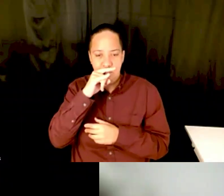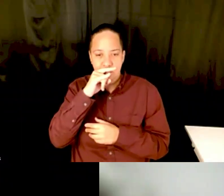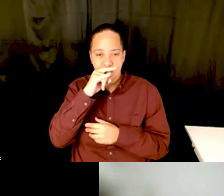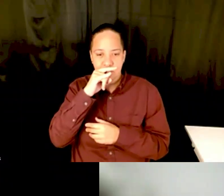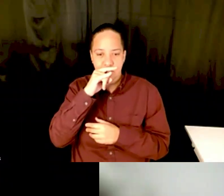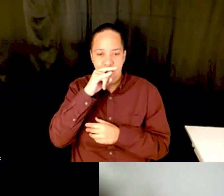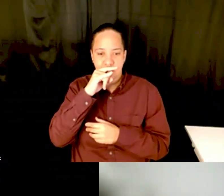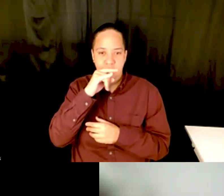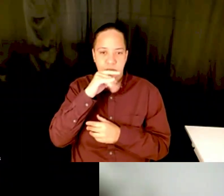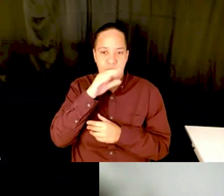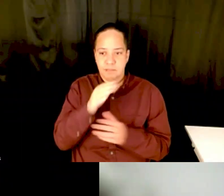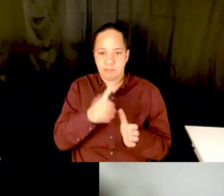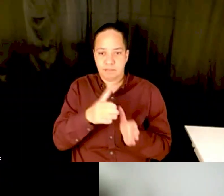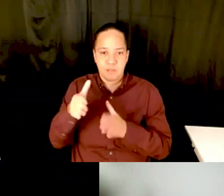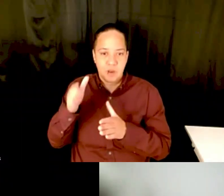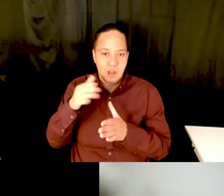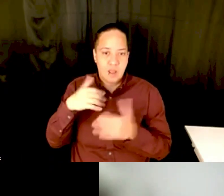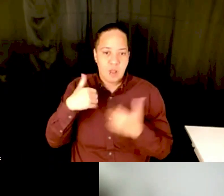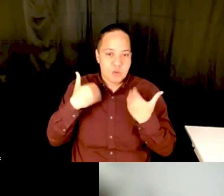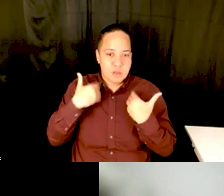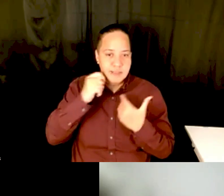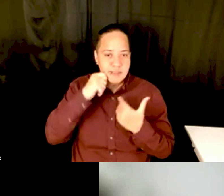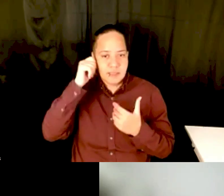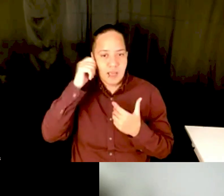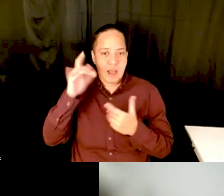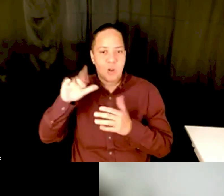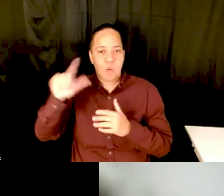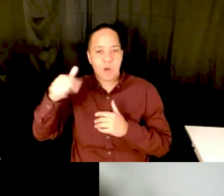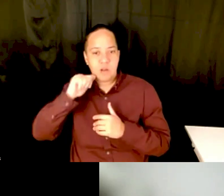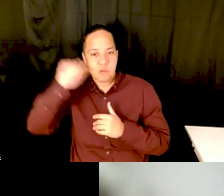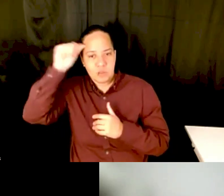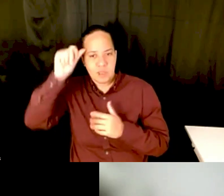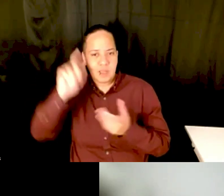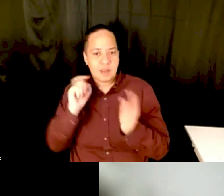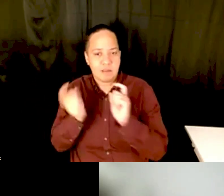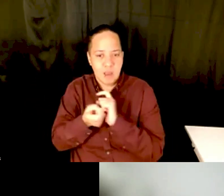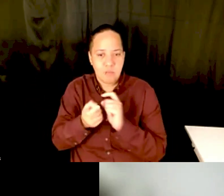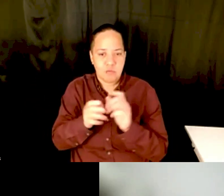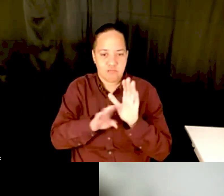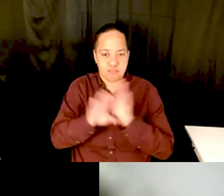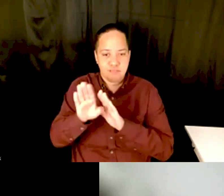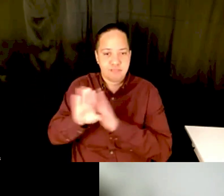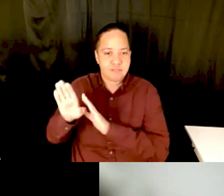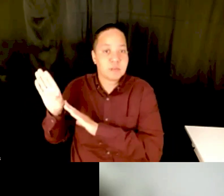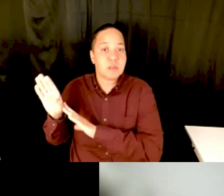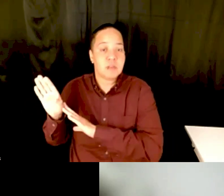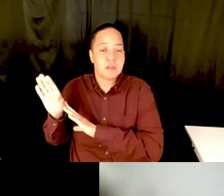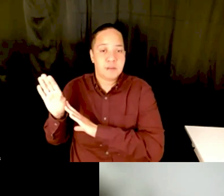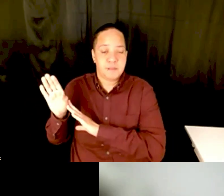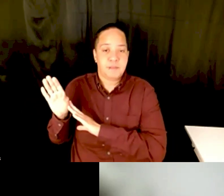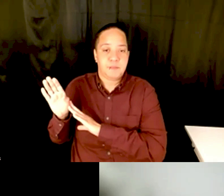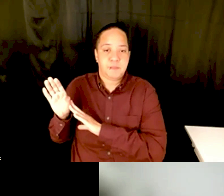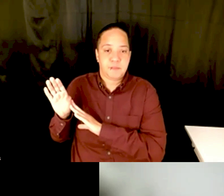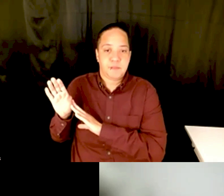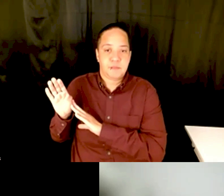a la adolescencia, luego a la adultez, y cómo va teniendo estos cambios dentro de su desarrollo que generan, ¿verdad?,